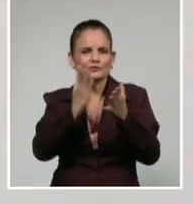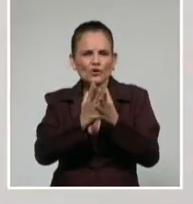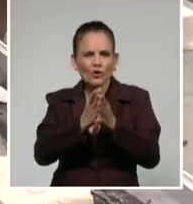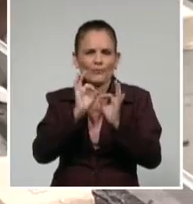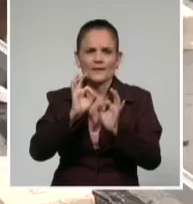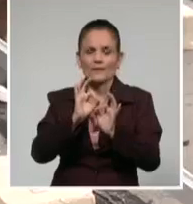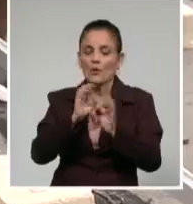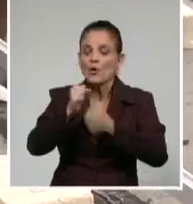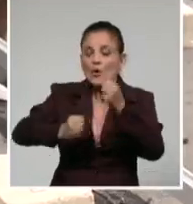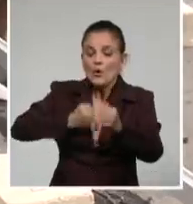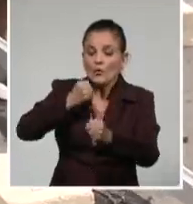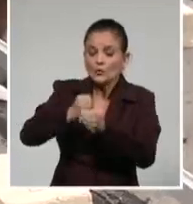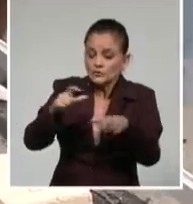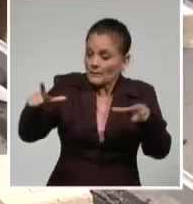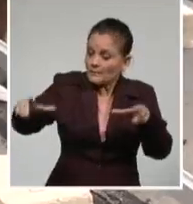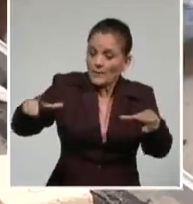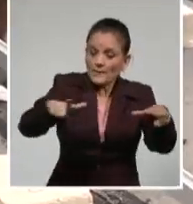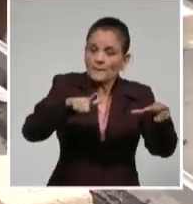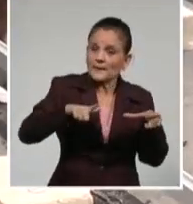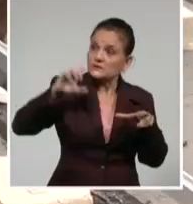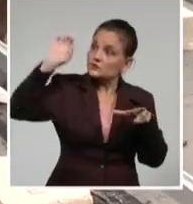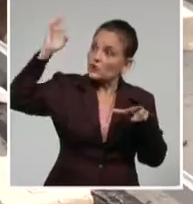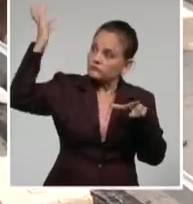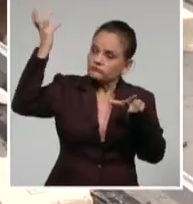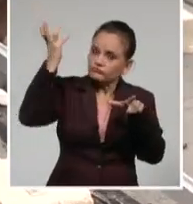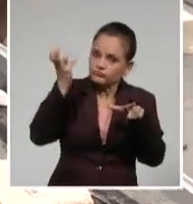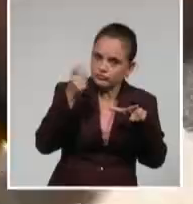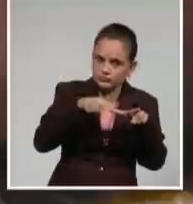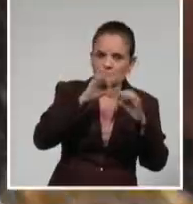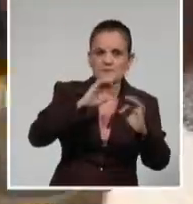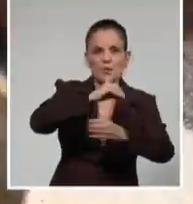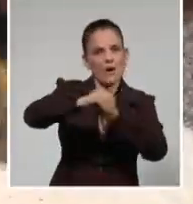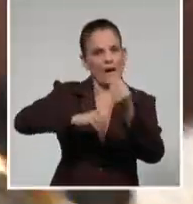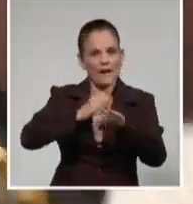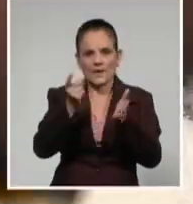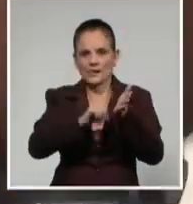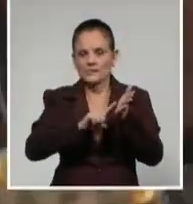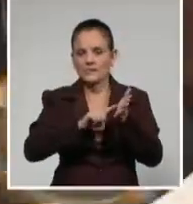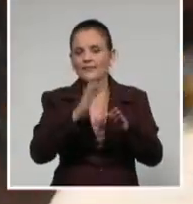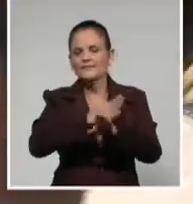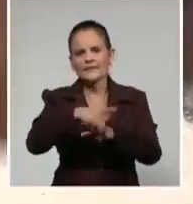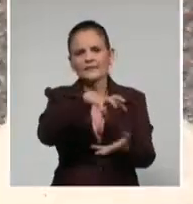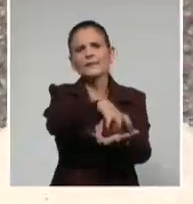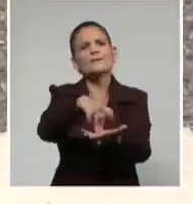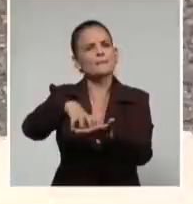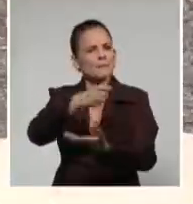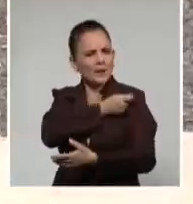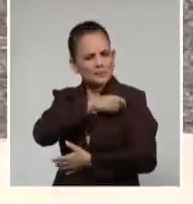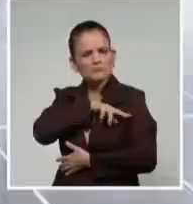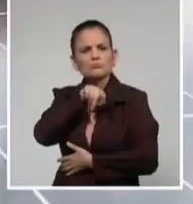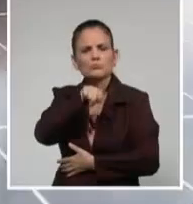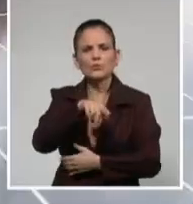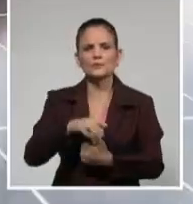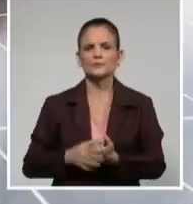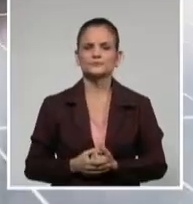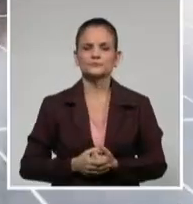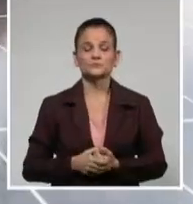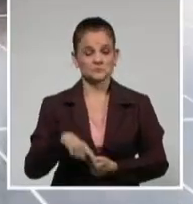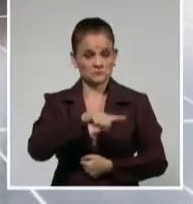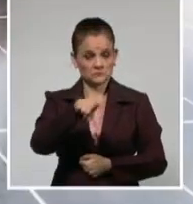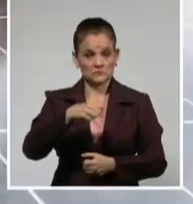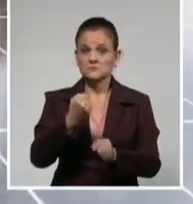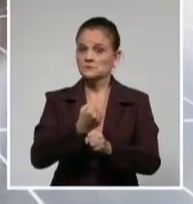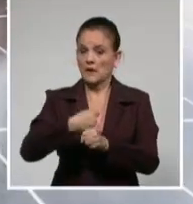fotovoltaicos con una potencia total de 750 kilowatts en techos de entidades públicas. Este año la tarea fue